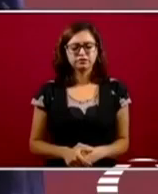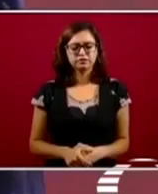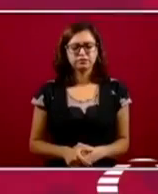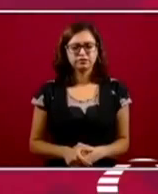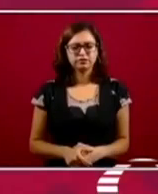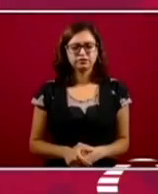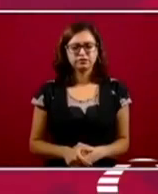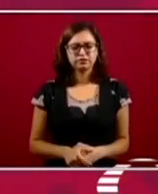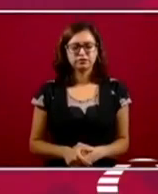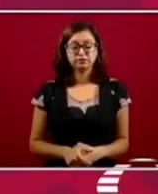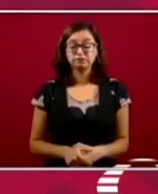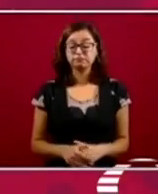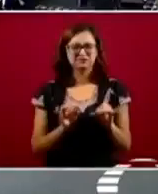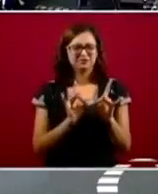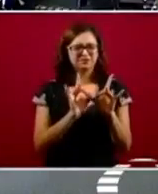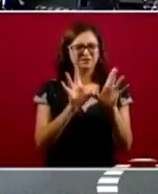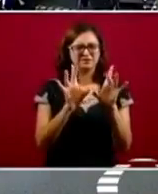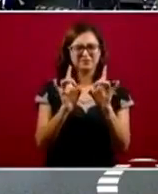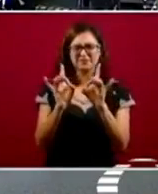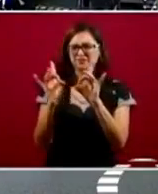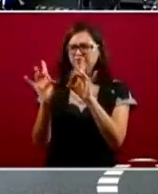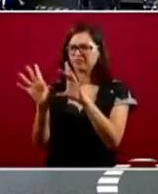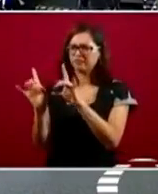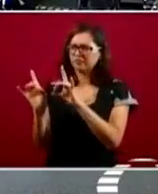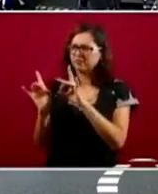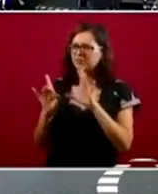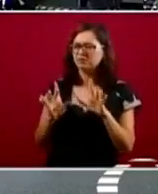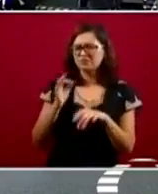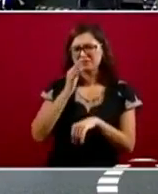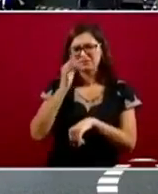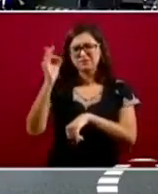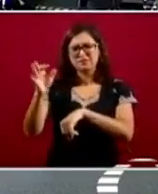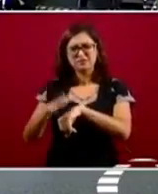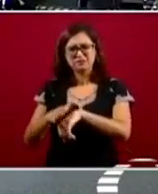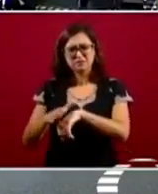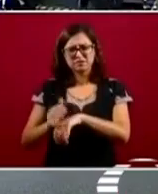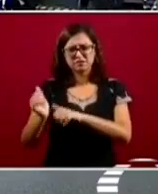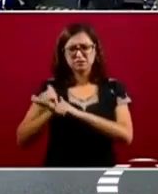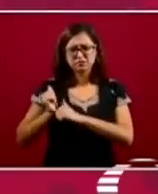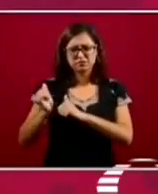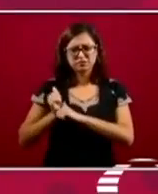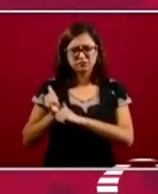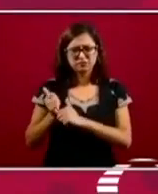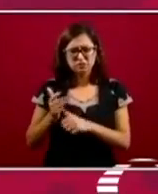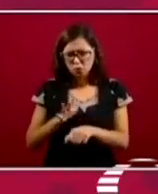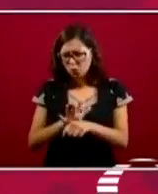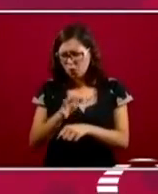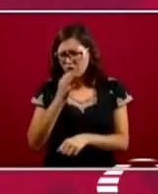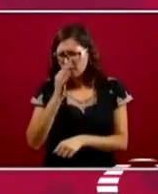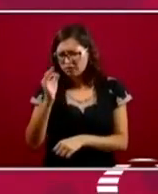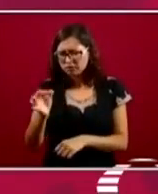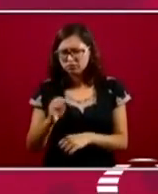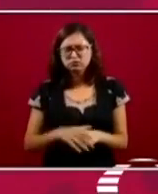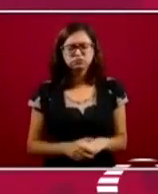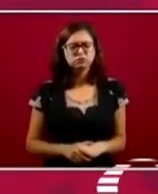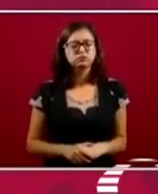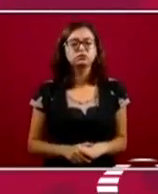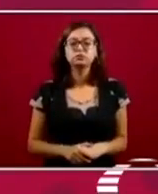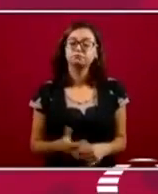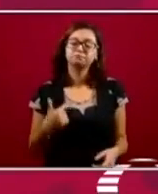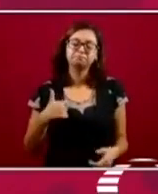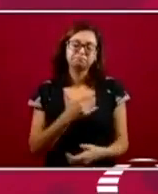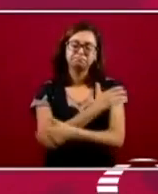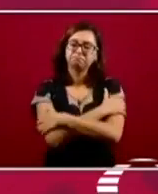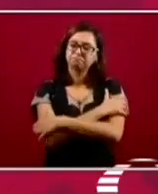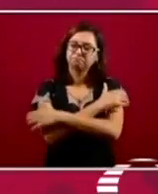nuestro principal desafío. ¿Qué mensaje le envía a los soldados precisamente? Mi abrazo fraterno,